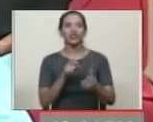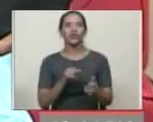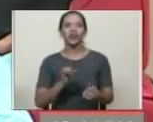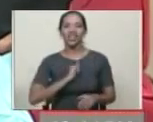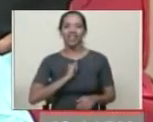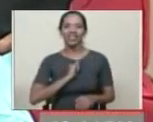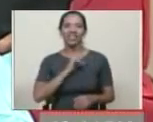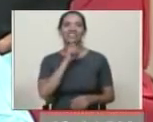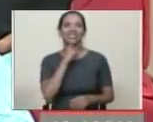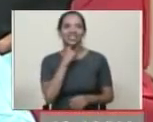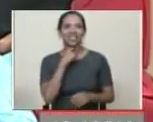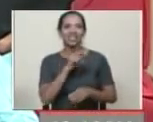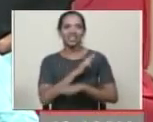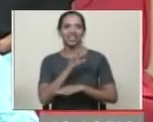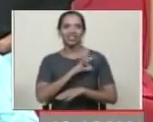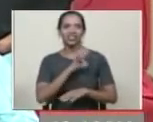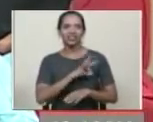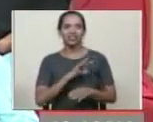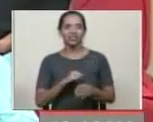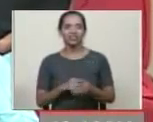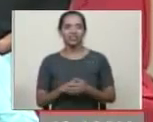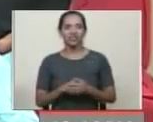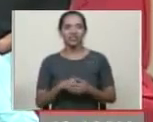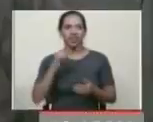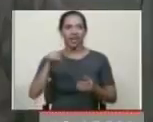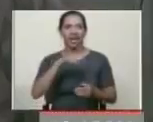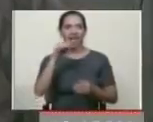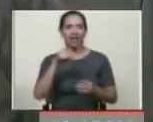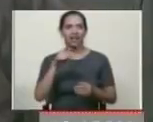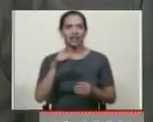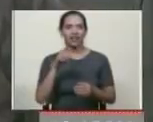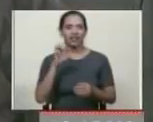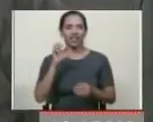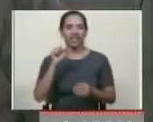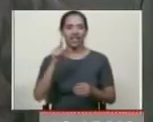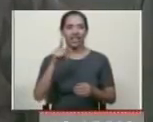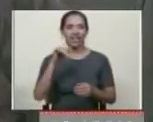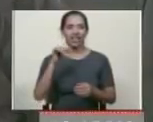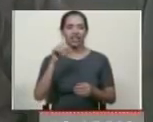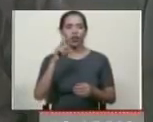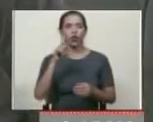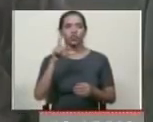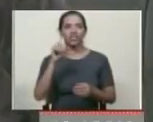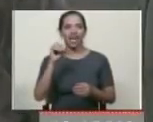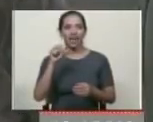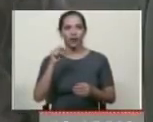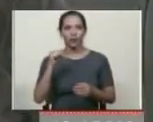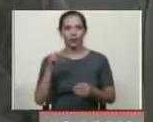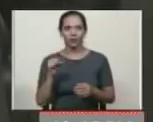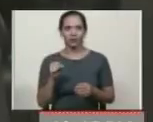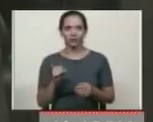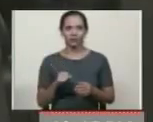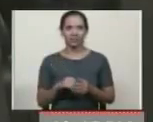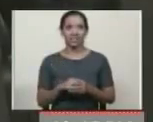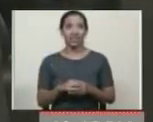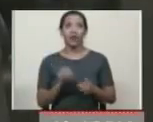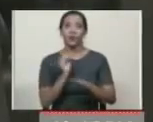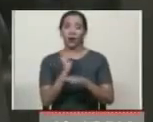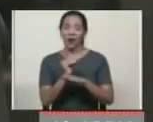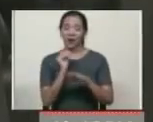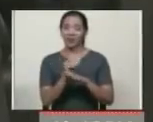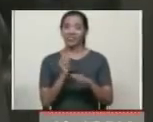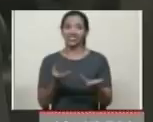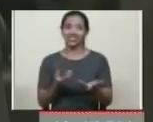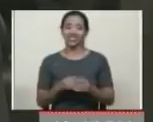flaco de las redes sociales. Arroba Eric Lozano dice. Arroba Eric Lozano dice. Bienvenido. El flaco de las redes lo iban a linchar en estos días allá en San Antonio y